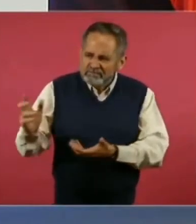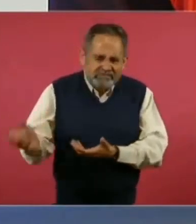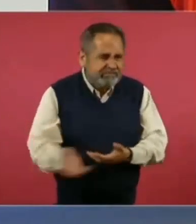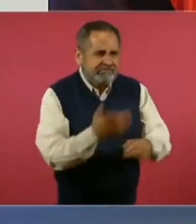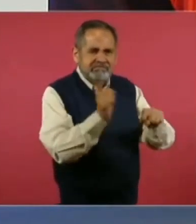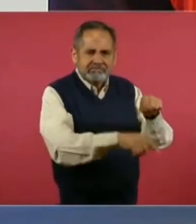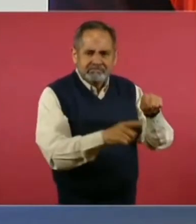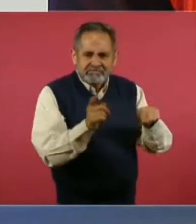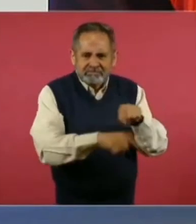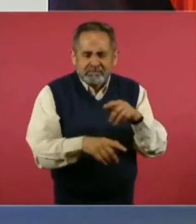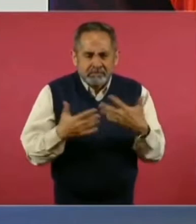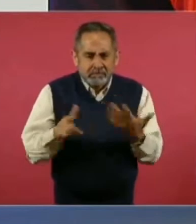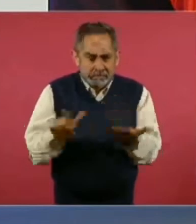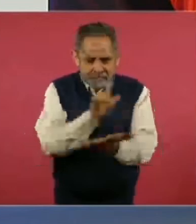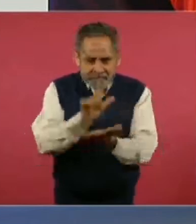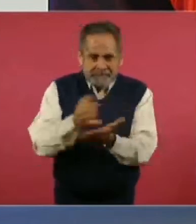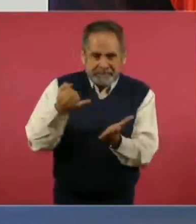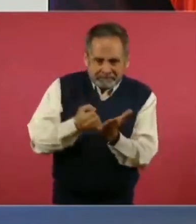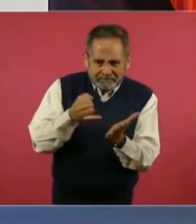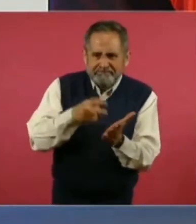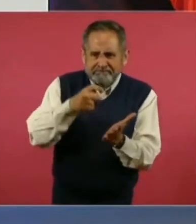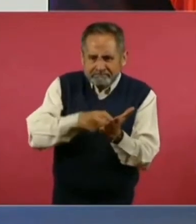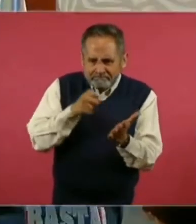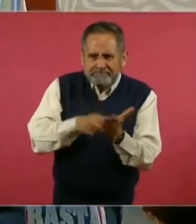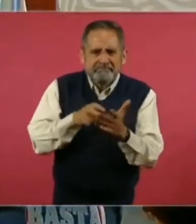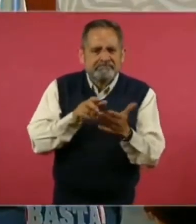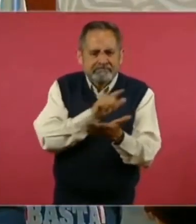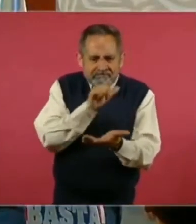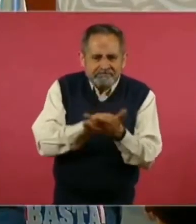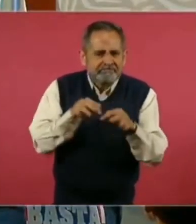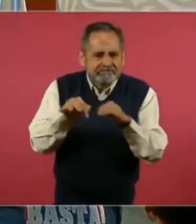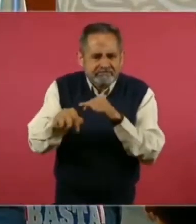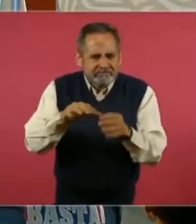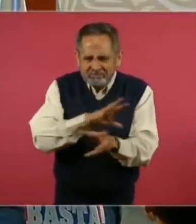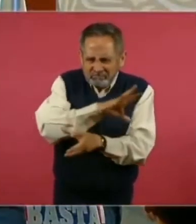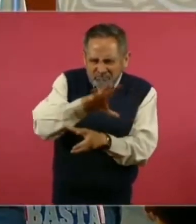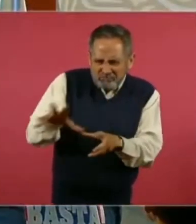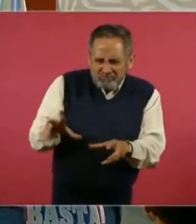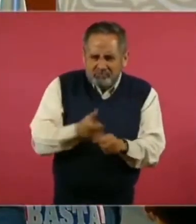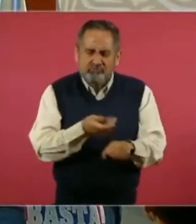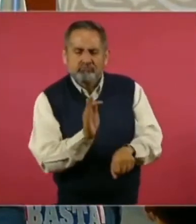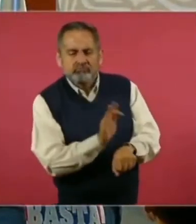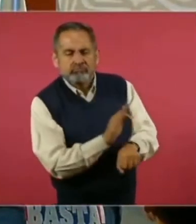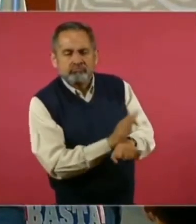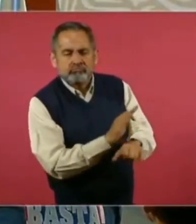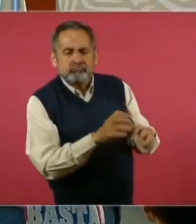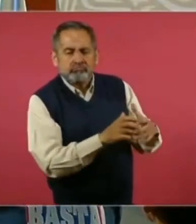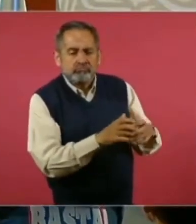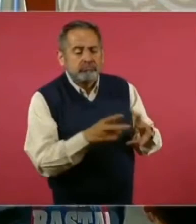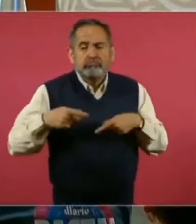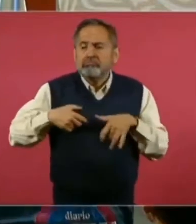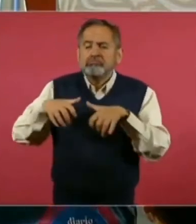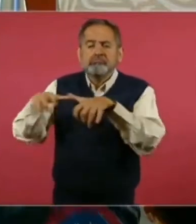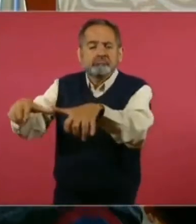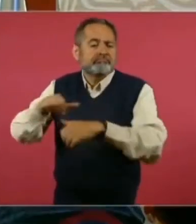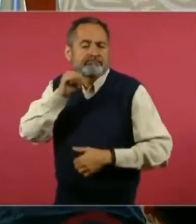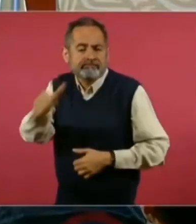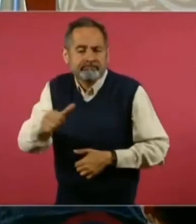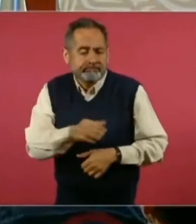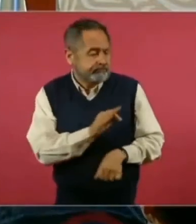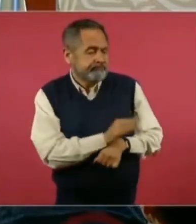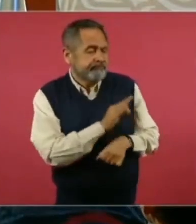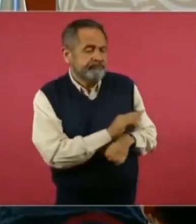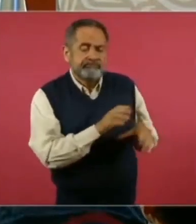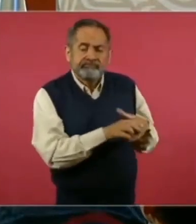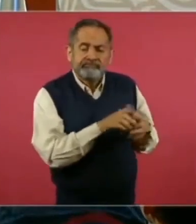reformar leyes fiscales, laborales y hacendarias, todo en beneficio de la clase dominante y de